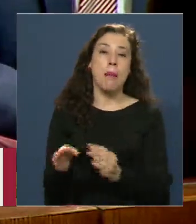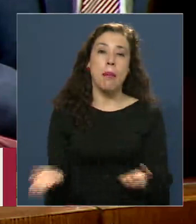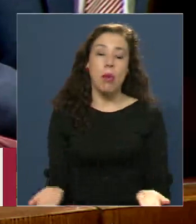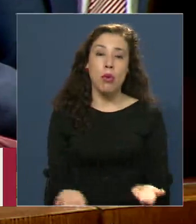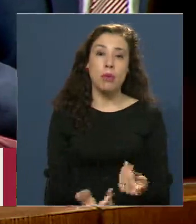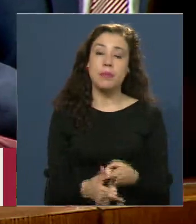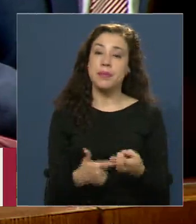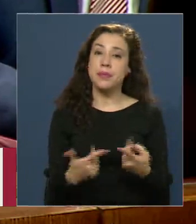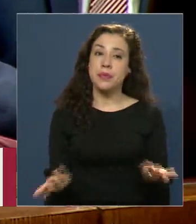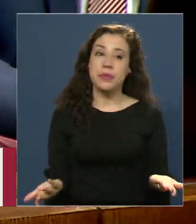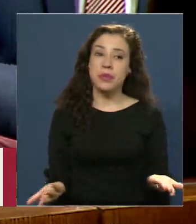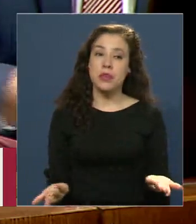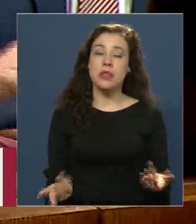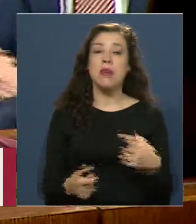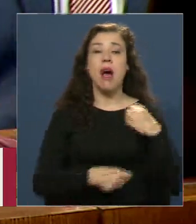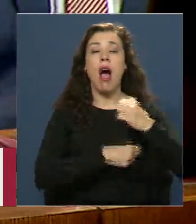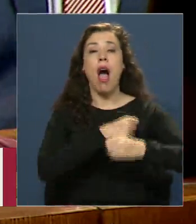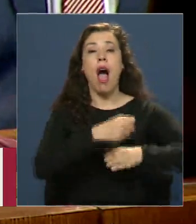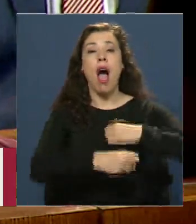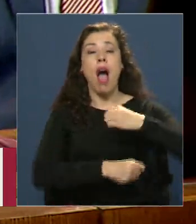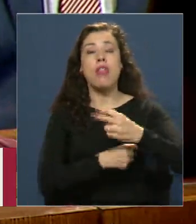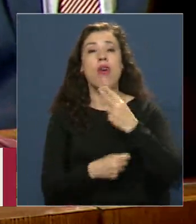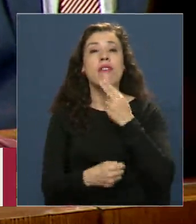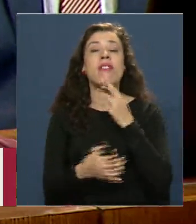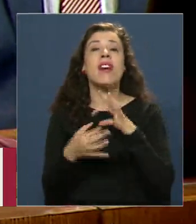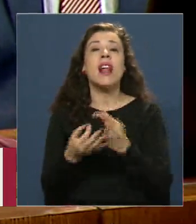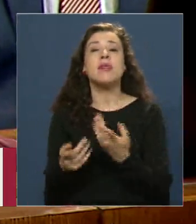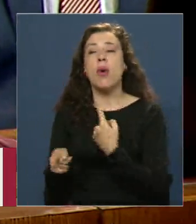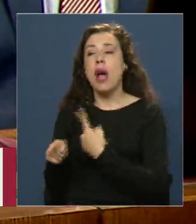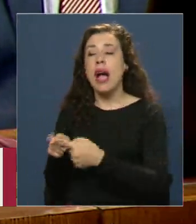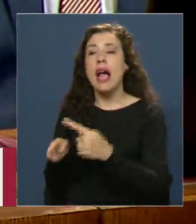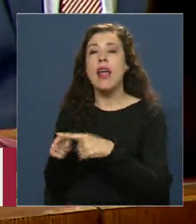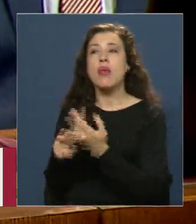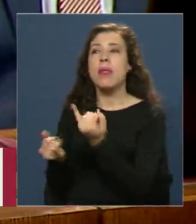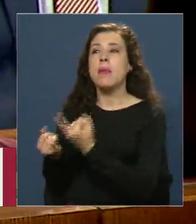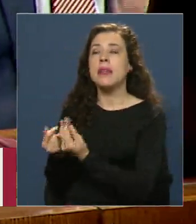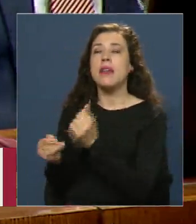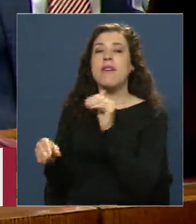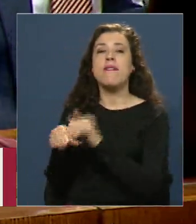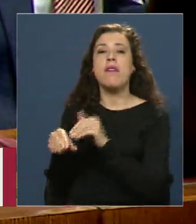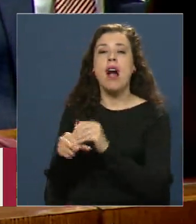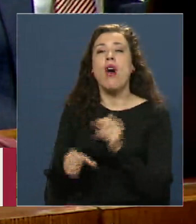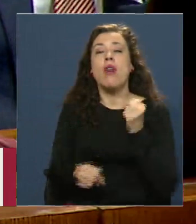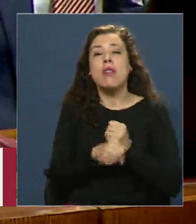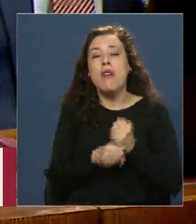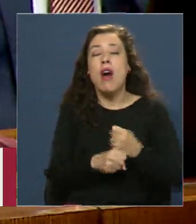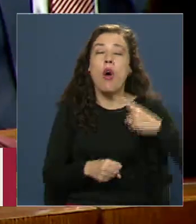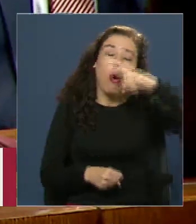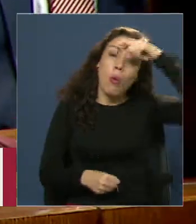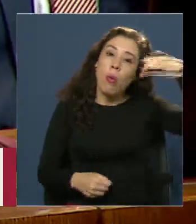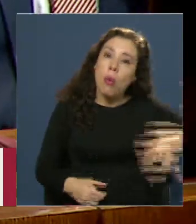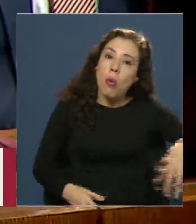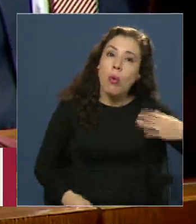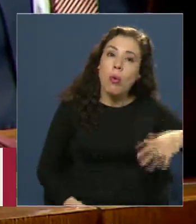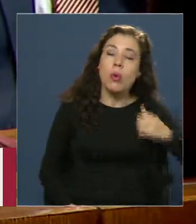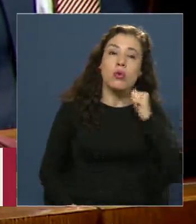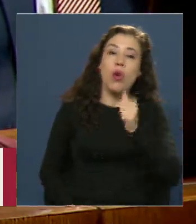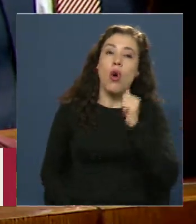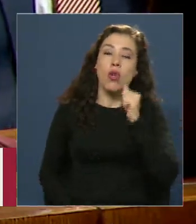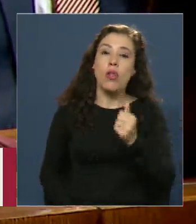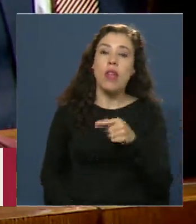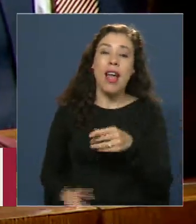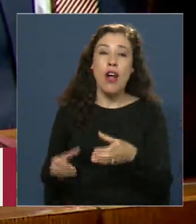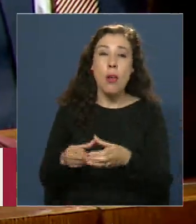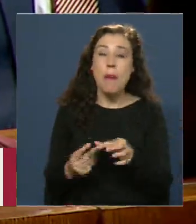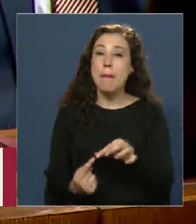Es decir, pasan los años y subsisten gracias a créditos bancarios y el trabajo esforzado de cada día. Pese a ser el principal grupo